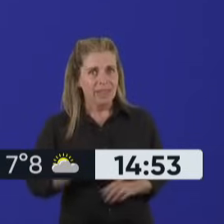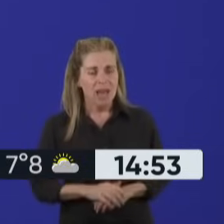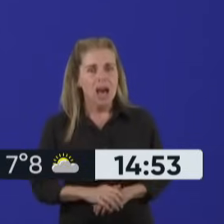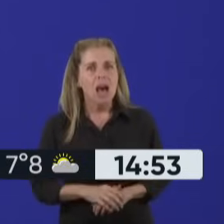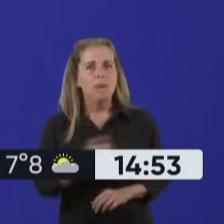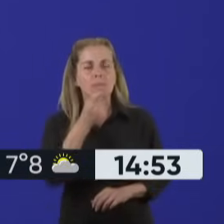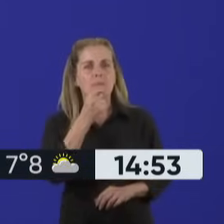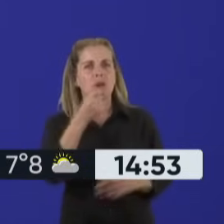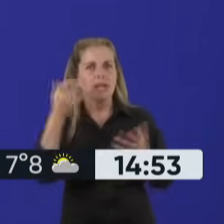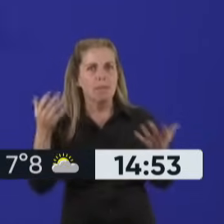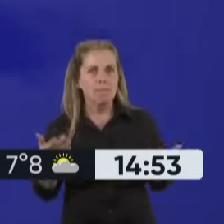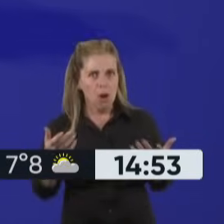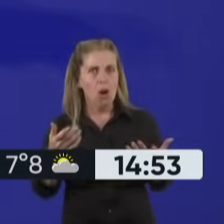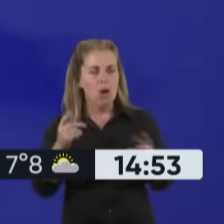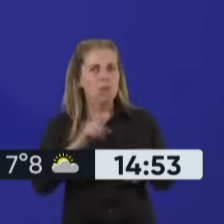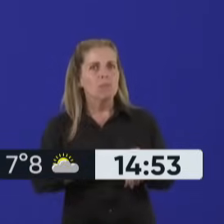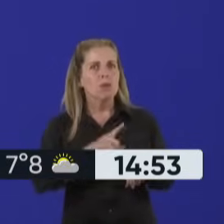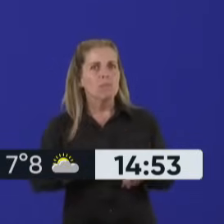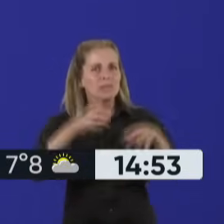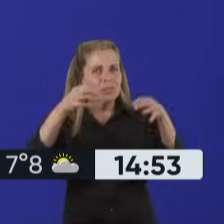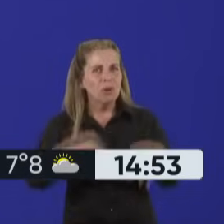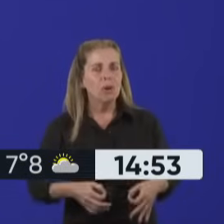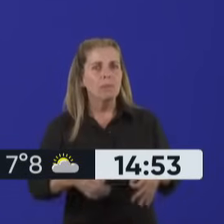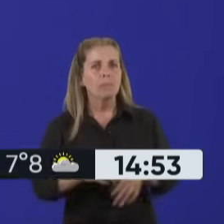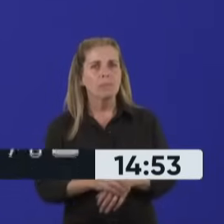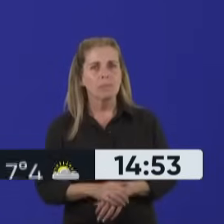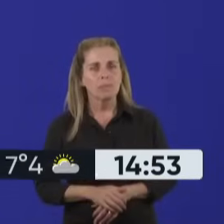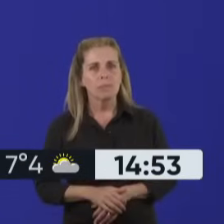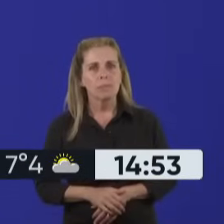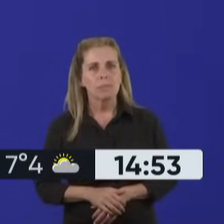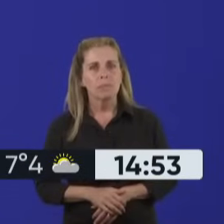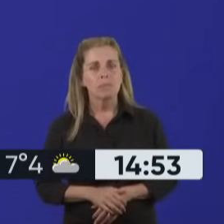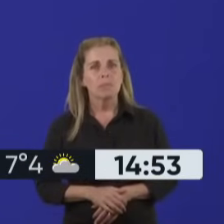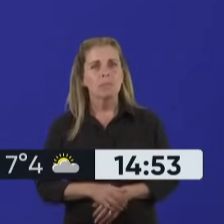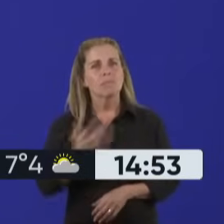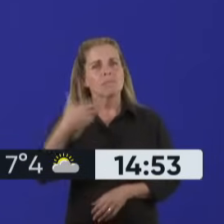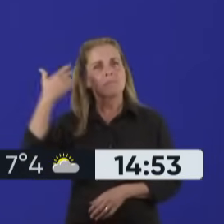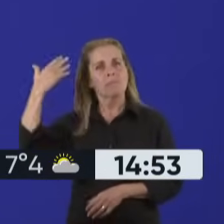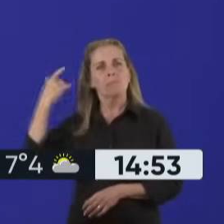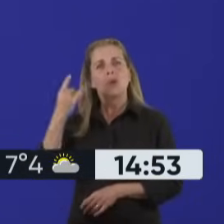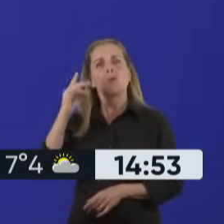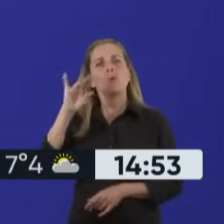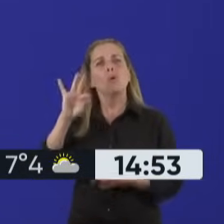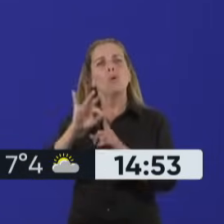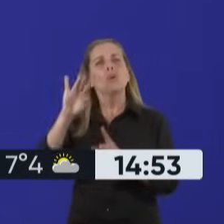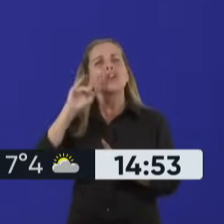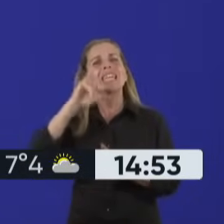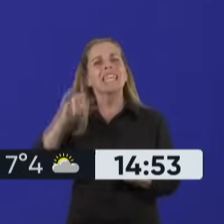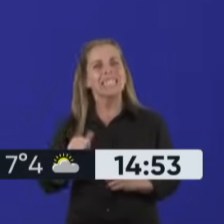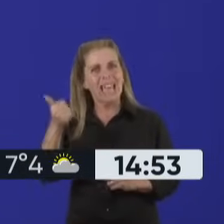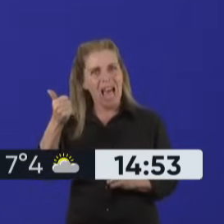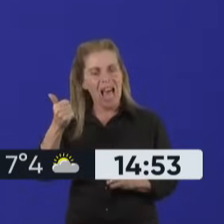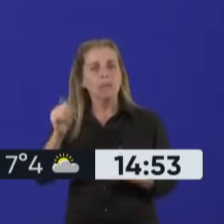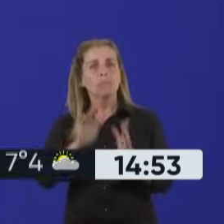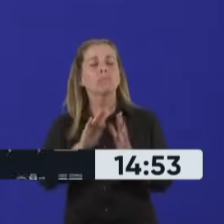tomó lugar el milagro liberal desde la llegada de Urquiza al poder, con la